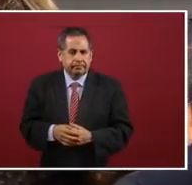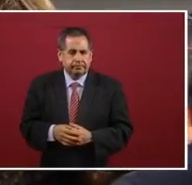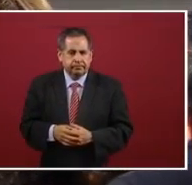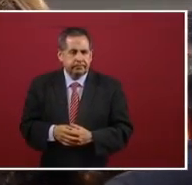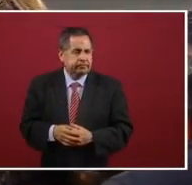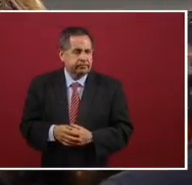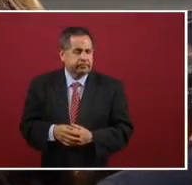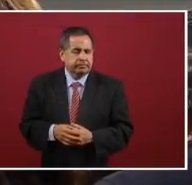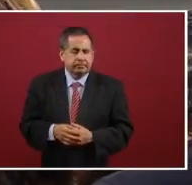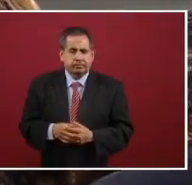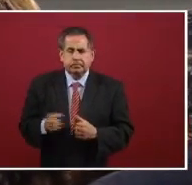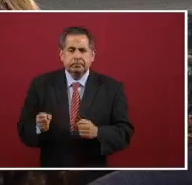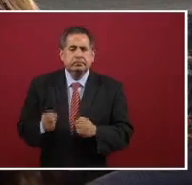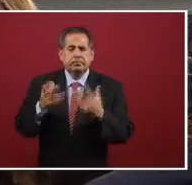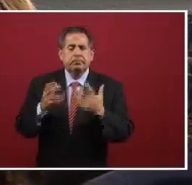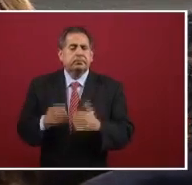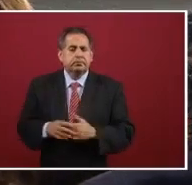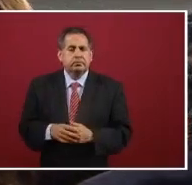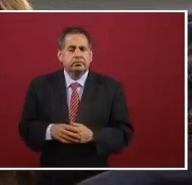¿cuántos